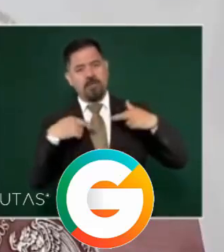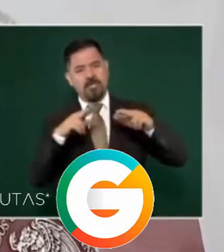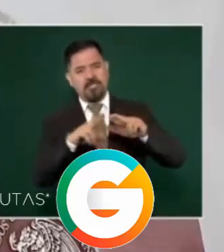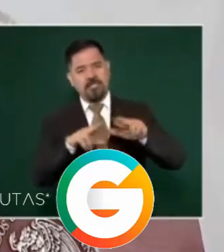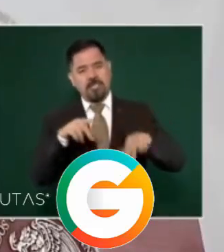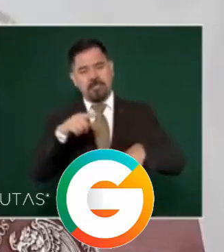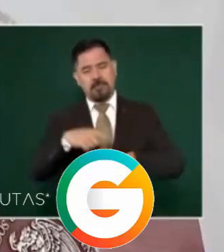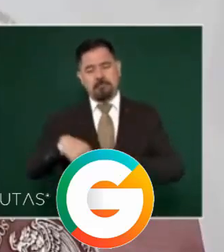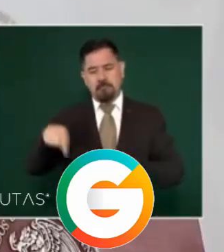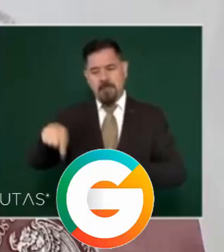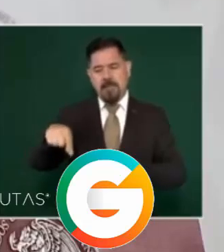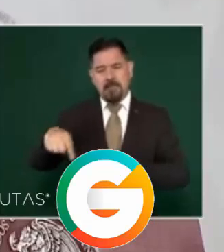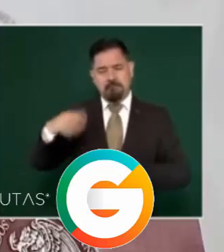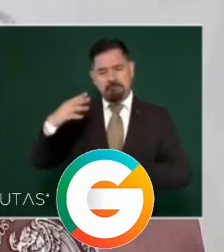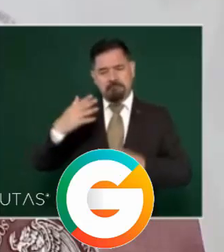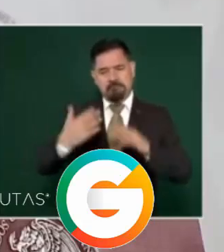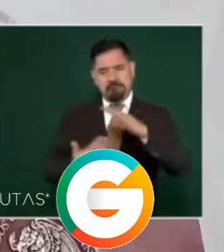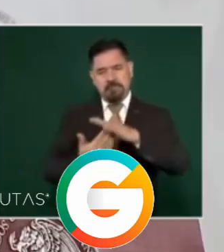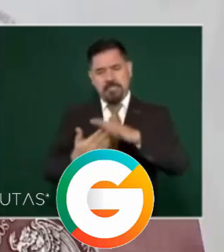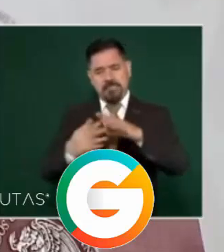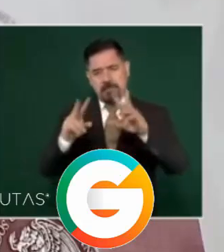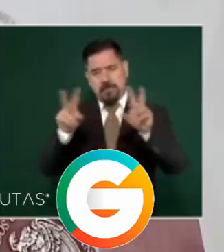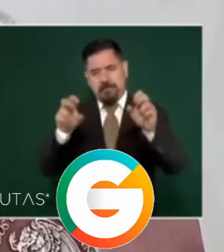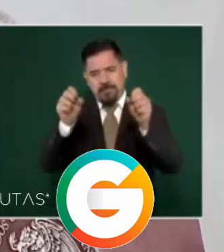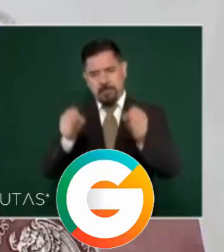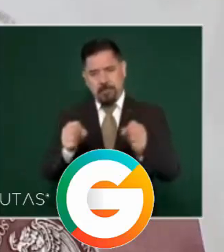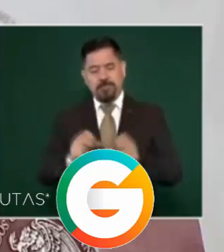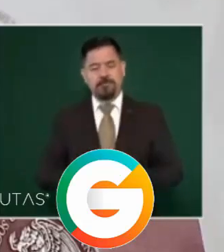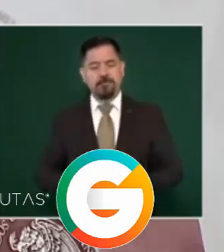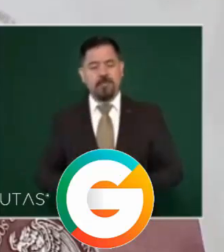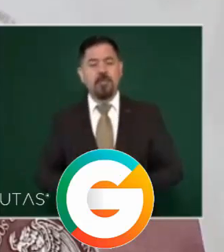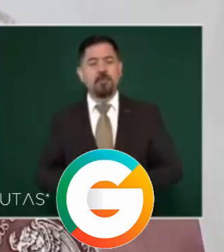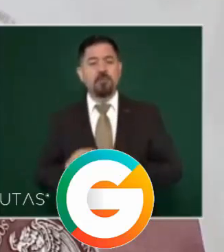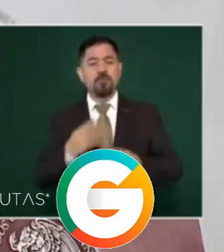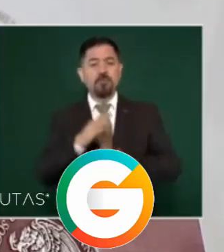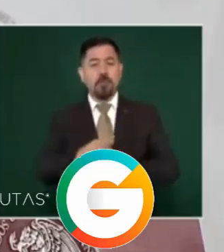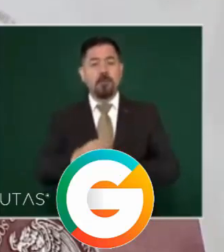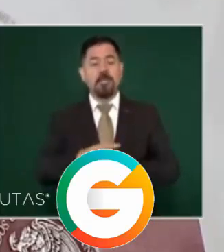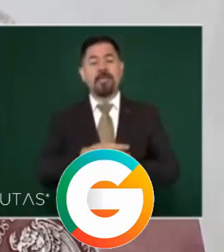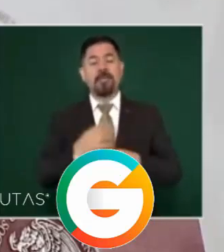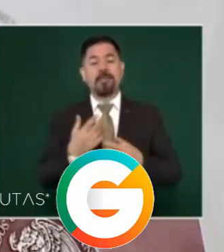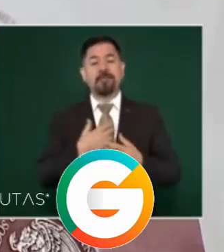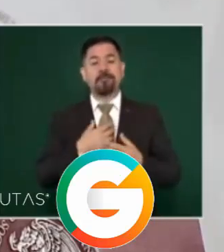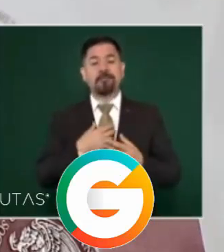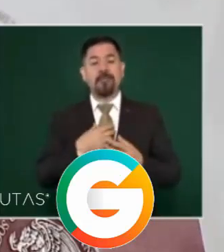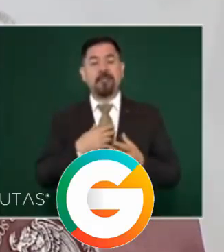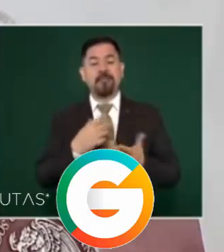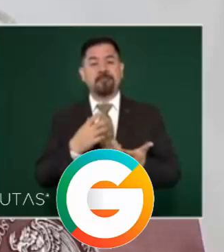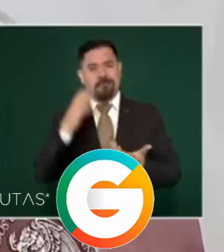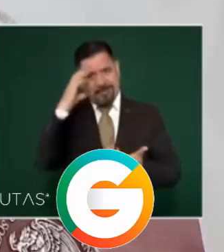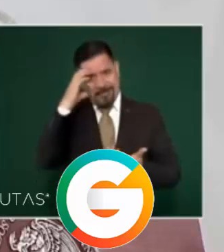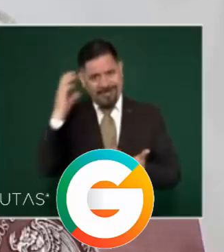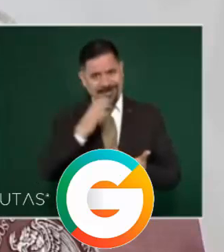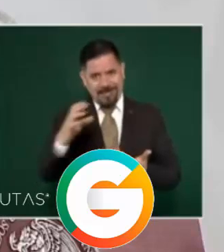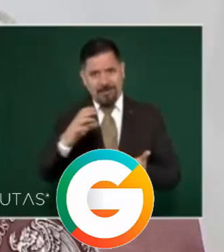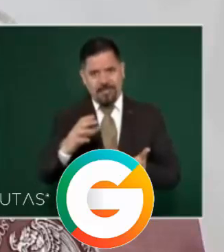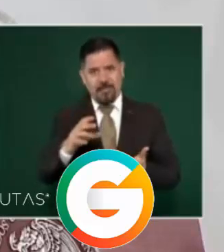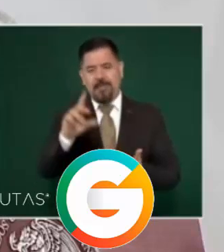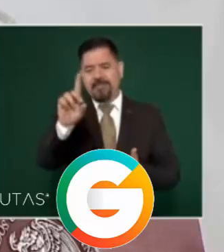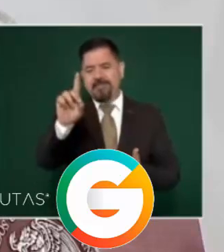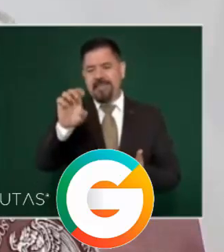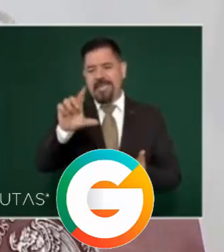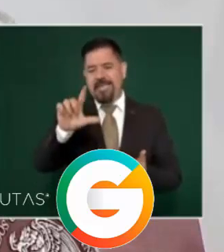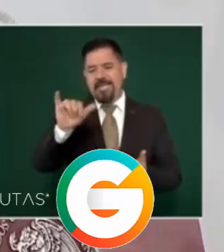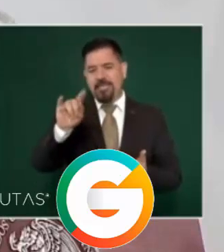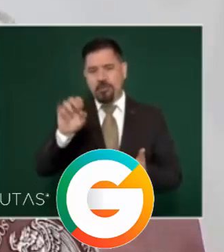Sandoval, informó que la incidencia delictiva en el estado se concentra en 5 municipios con el 68% de los ilícitos, siendo que Sonora tiene el